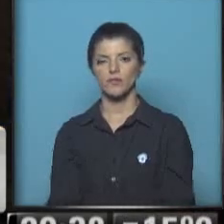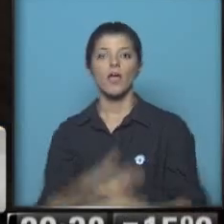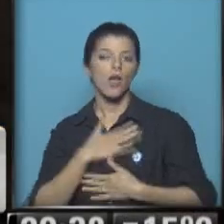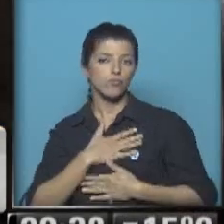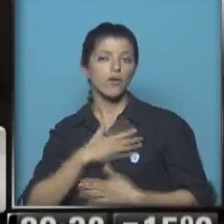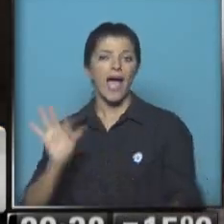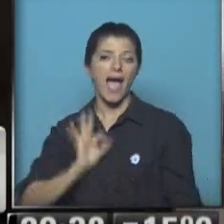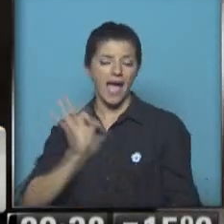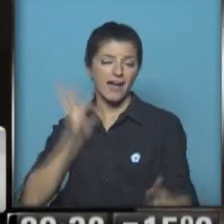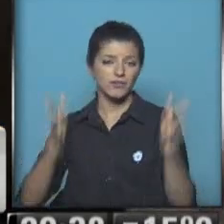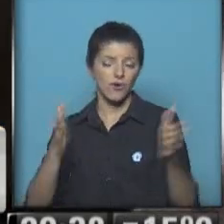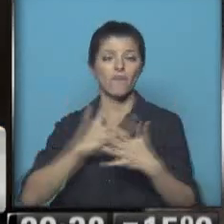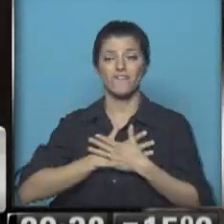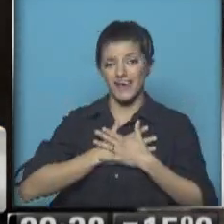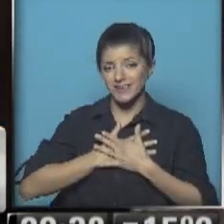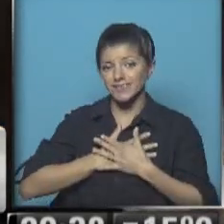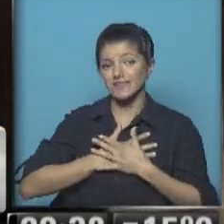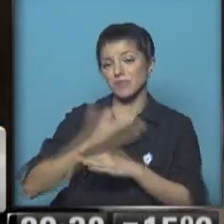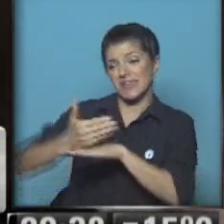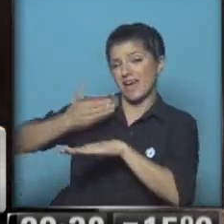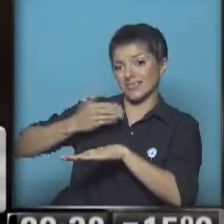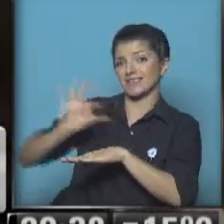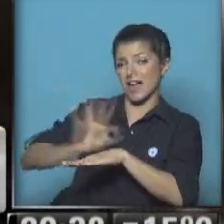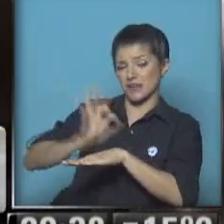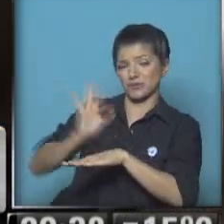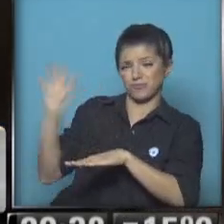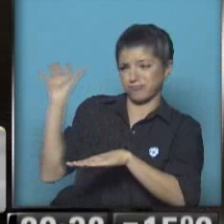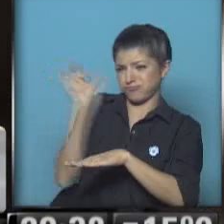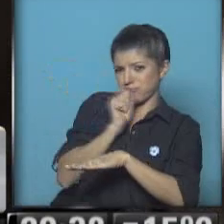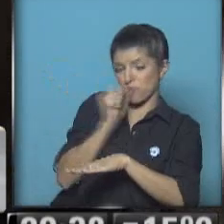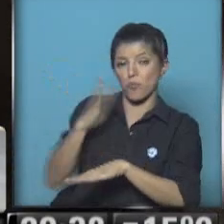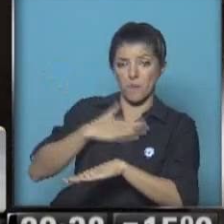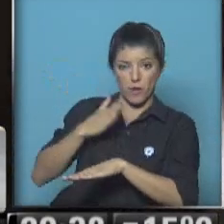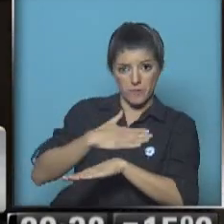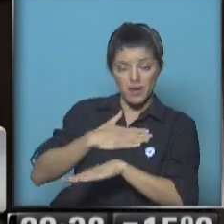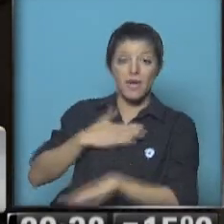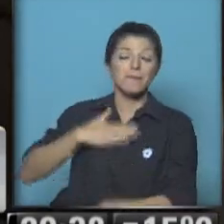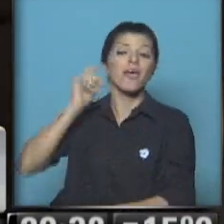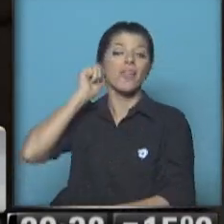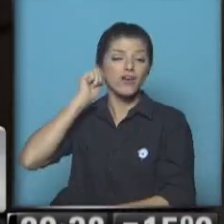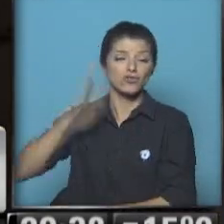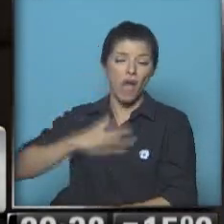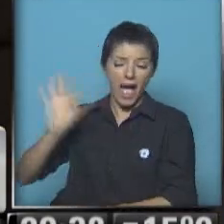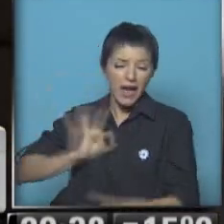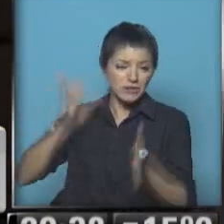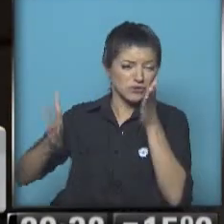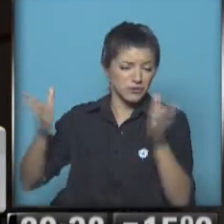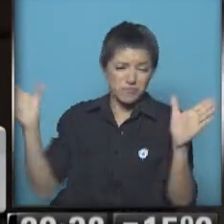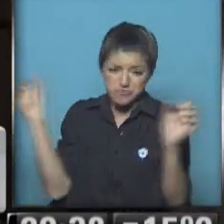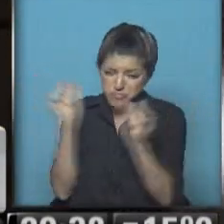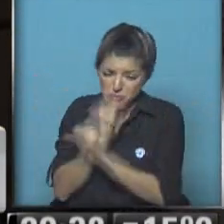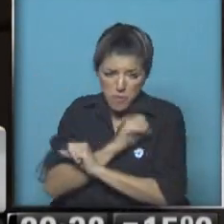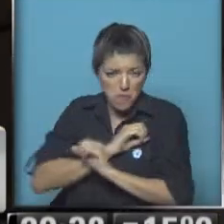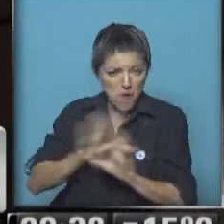felices después de los años oscuros, porque por lo menos a mí, por edad, viví muchos años oscuros